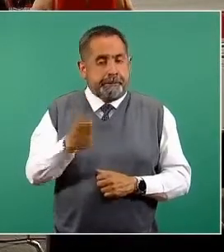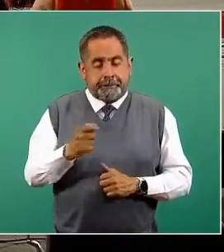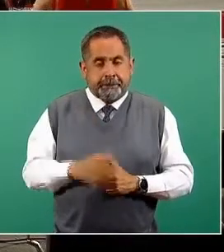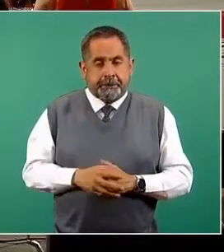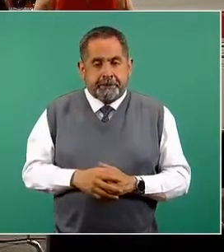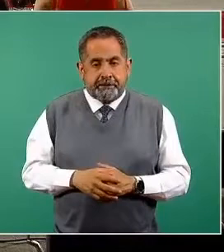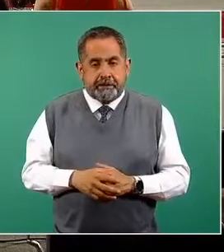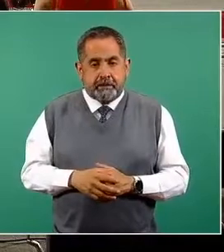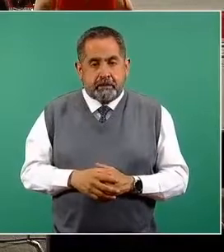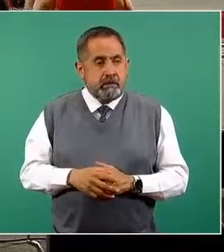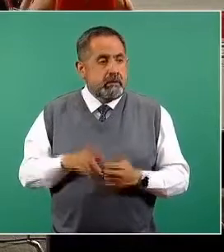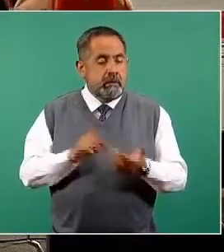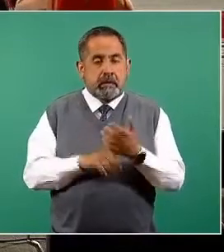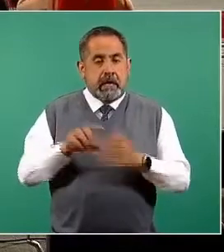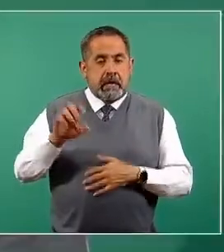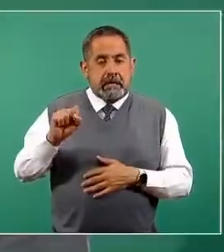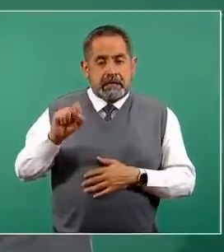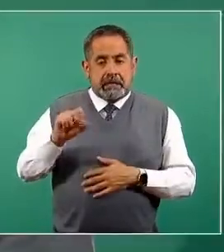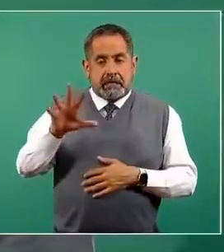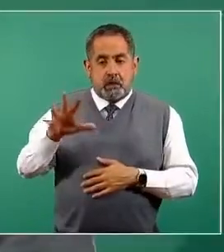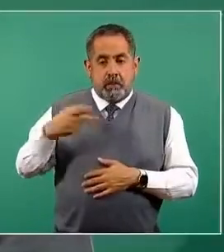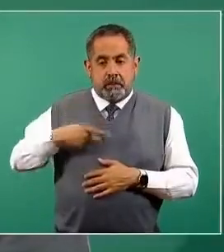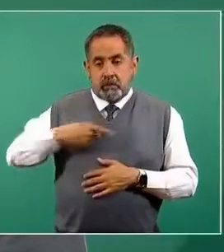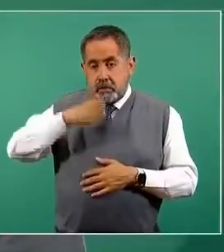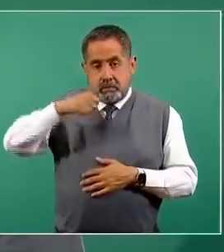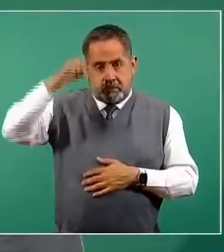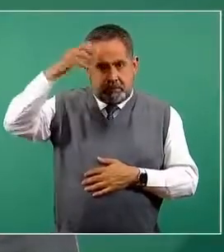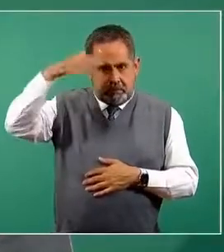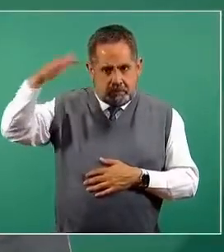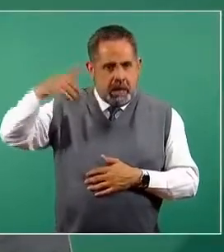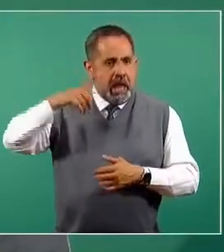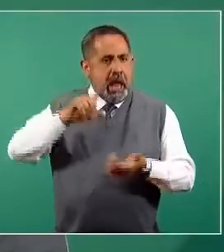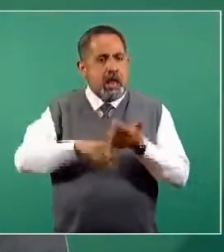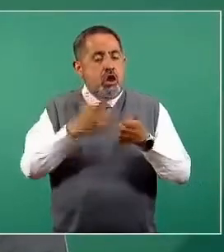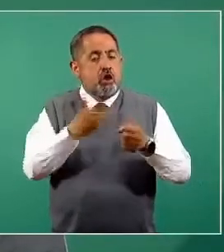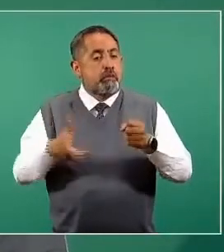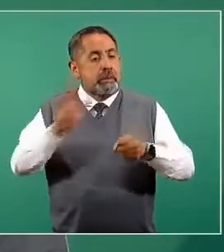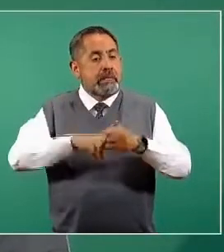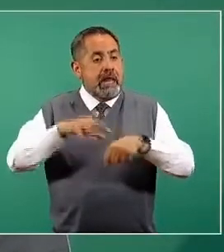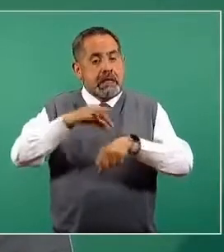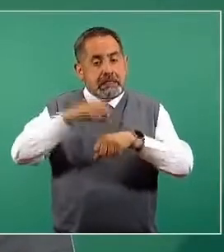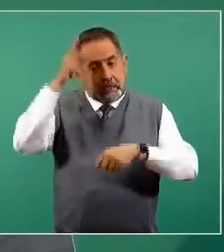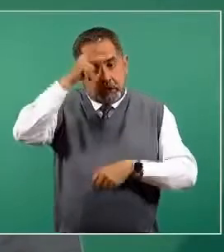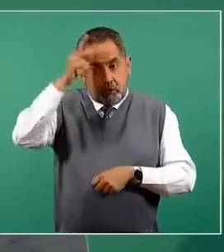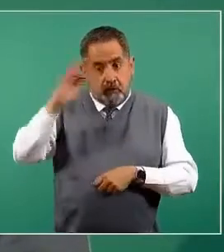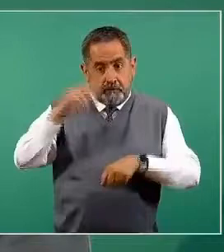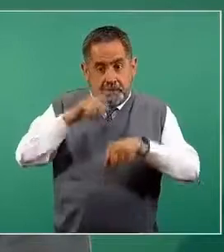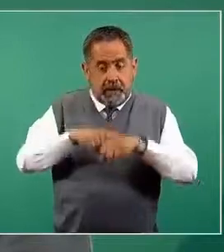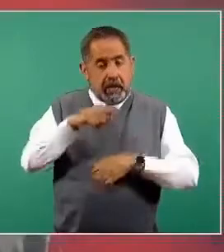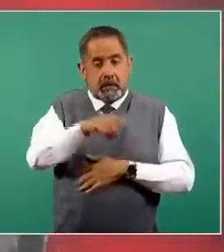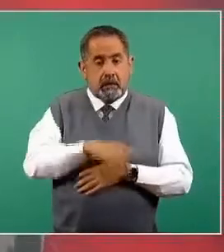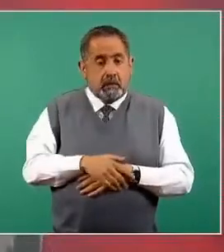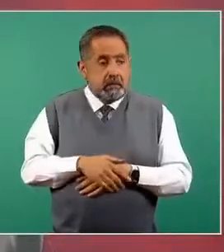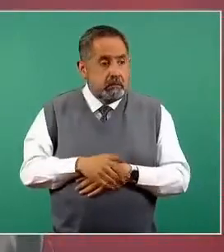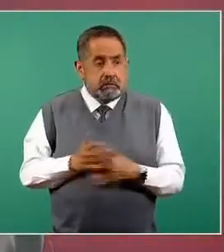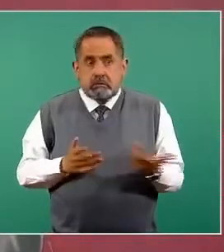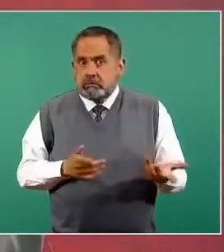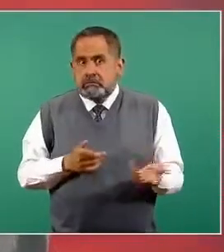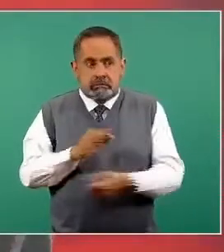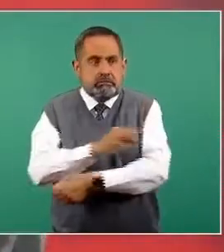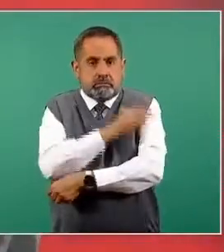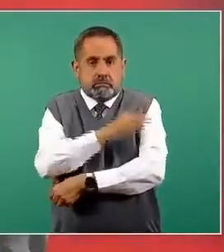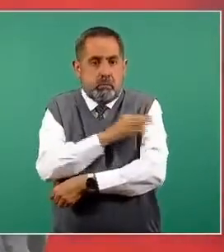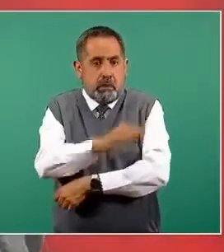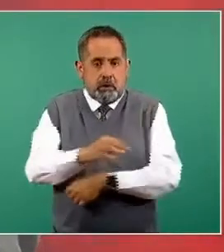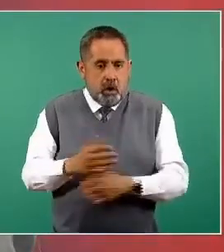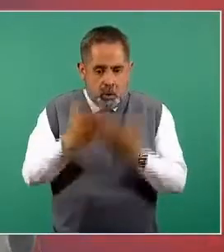tenemos a 65 personas adultas mayores en uno de nuestros hospitales psiquiátricos federales que son elegibles para la vacuna,